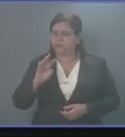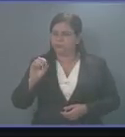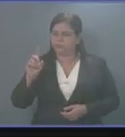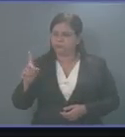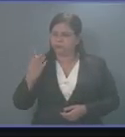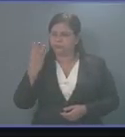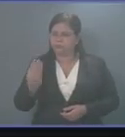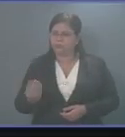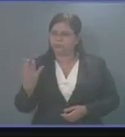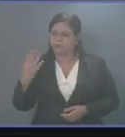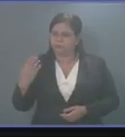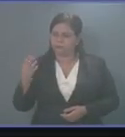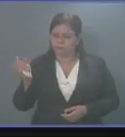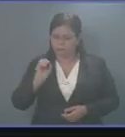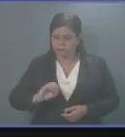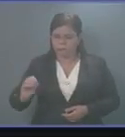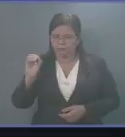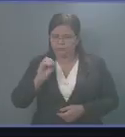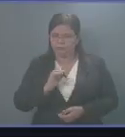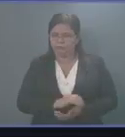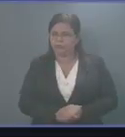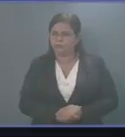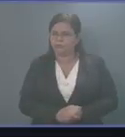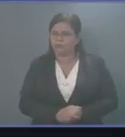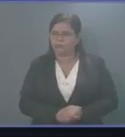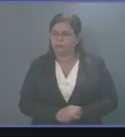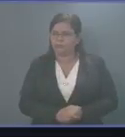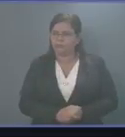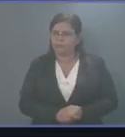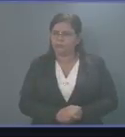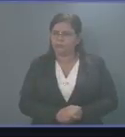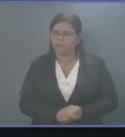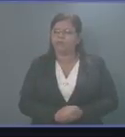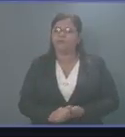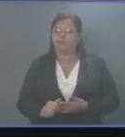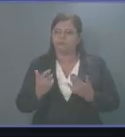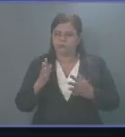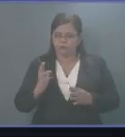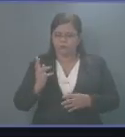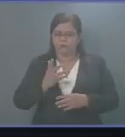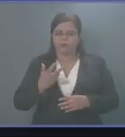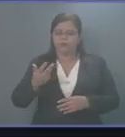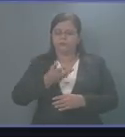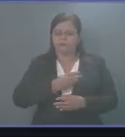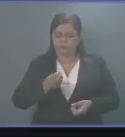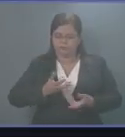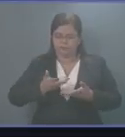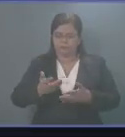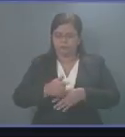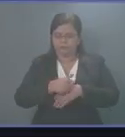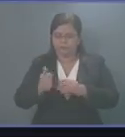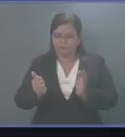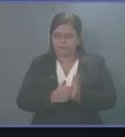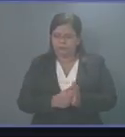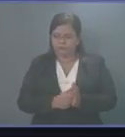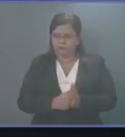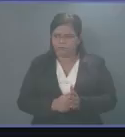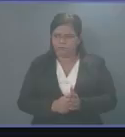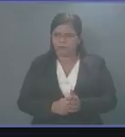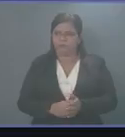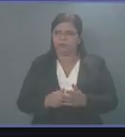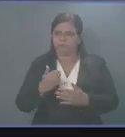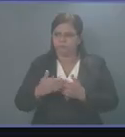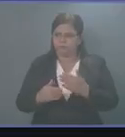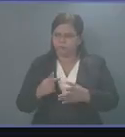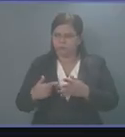de fecha 14 de octubre. Así, nuestro dictamen favorable lo que hace el conocimiento del Honorable Pleno Legislativo para sus efectos